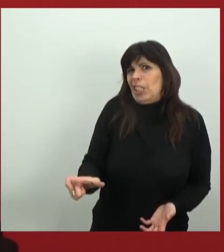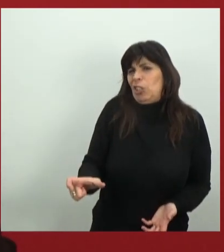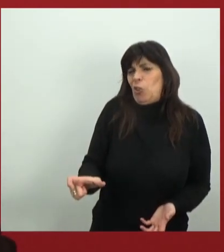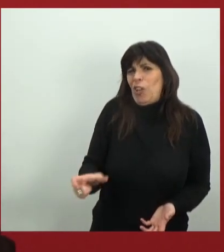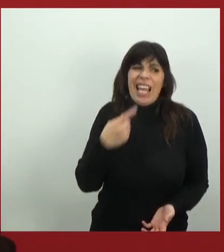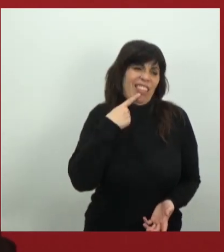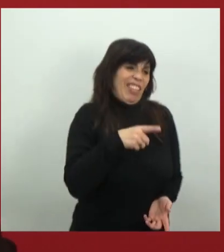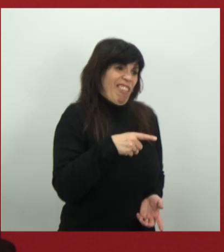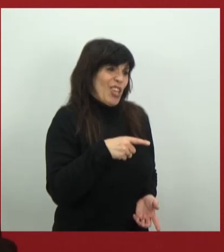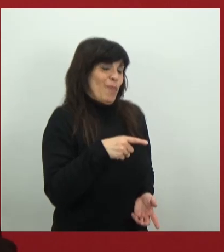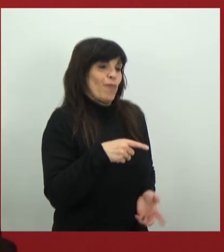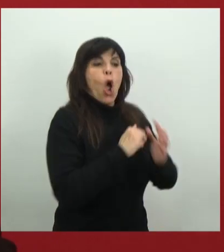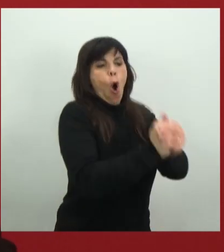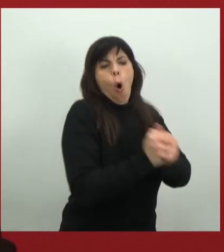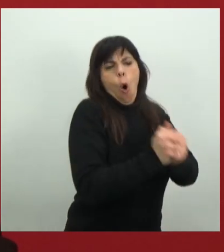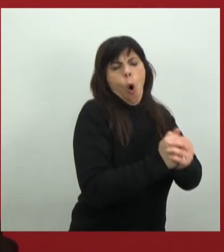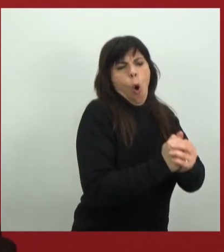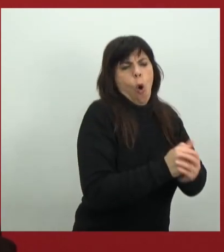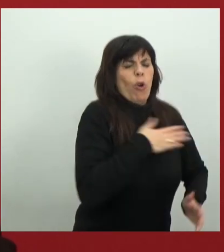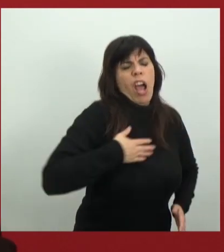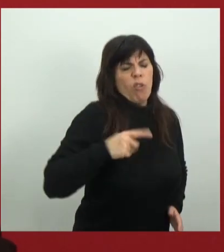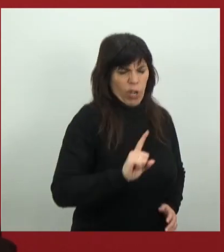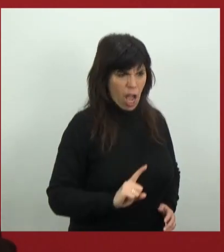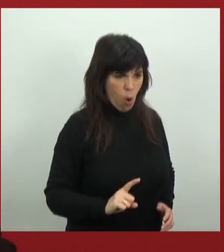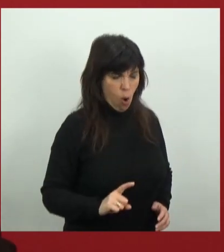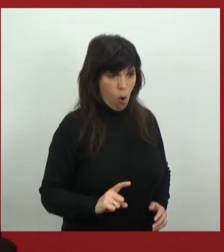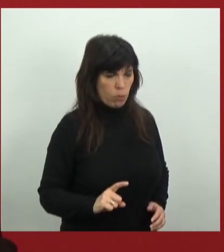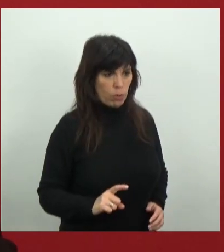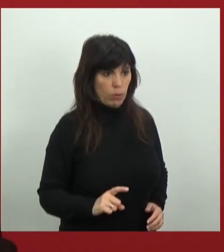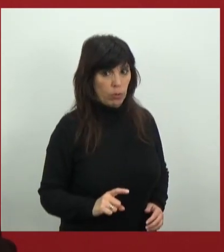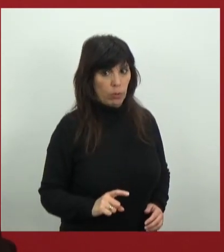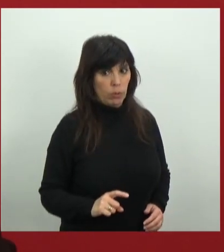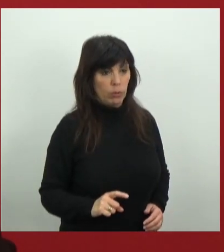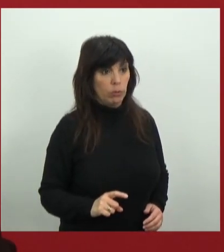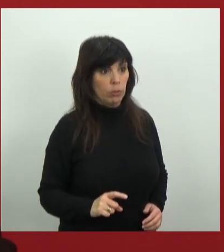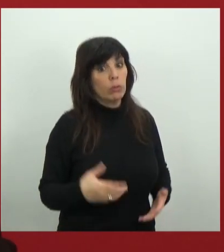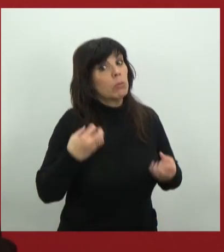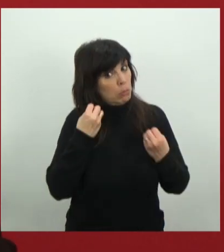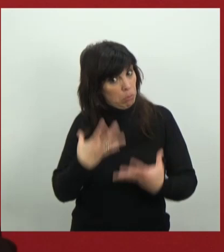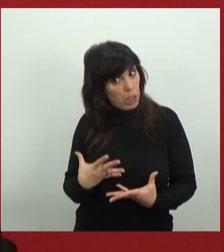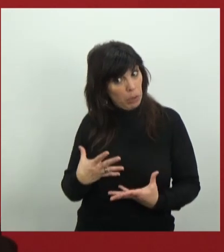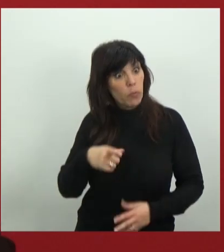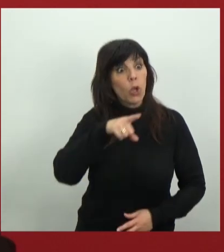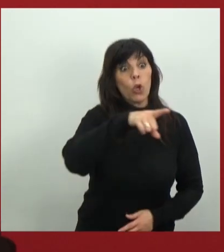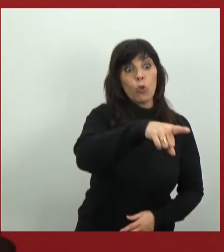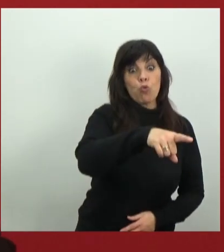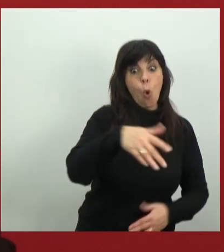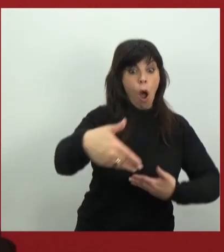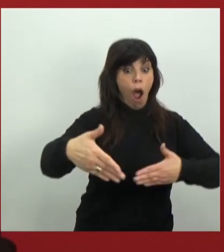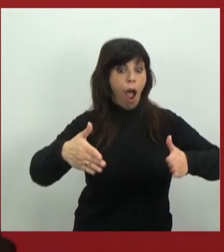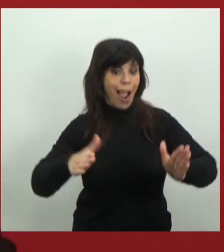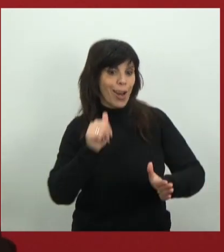No te permite orar cara a cara delante de él, pero nunca puede impedir que tú ores en tu aposento